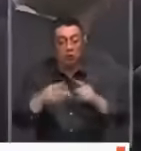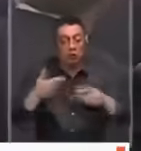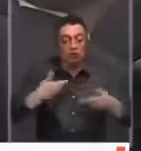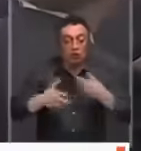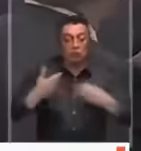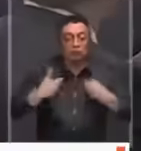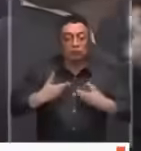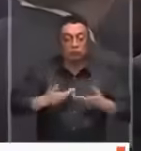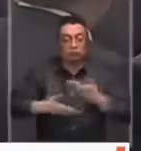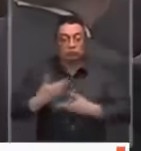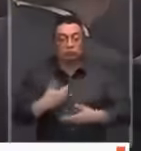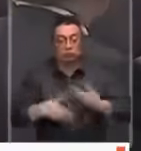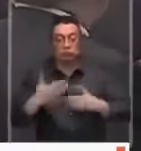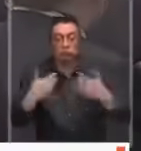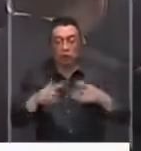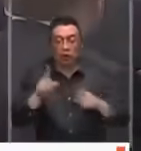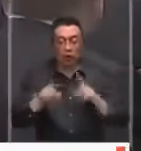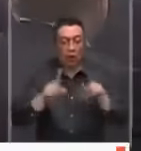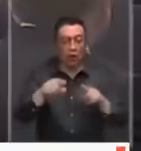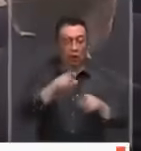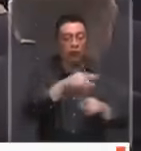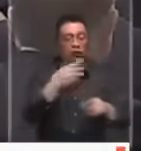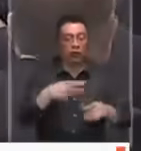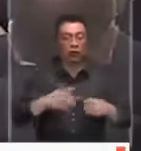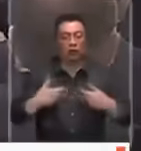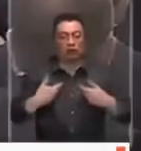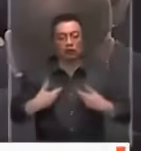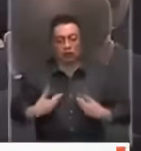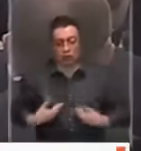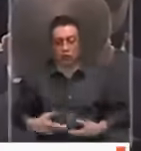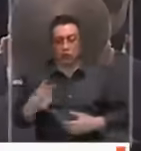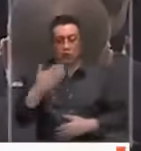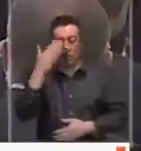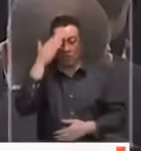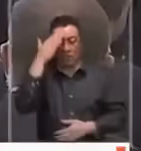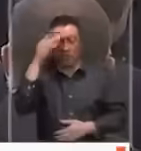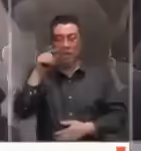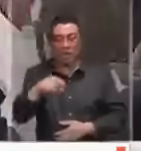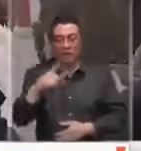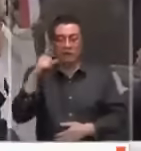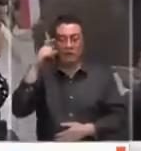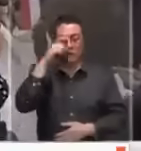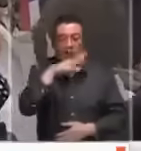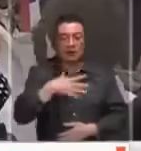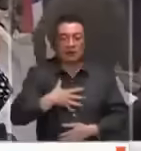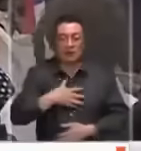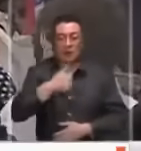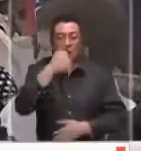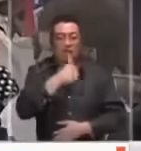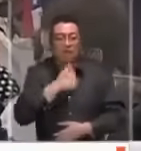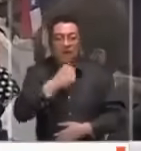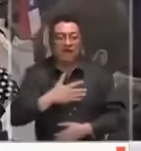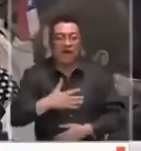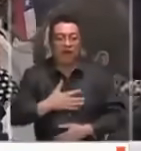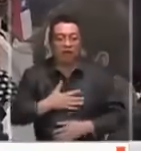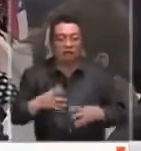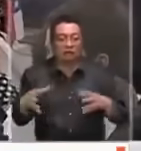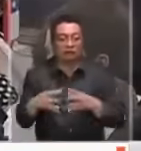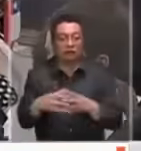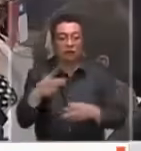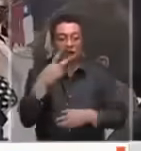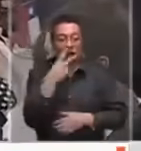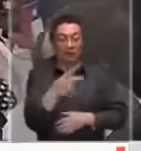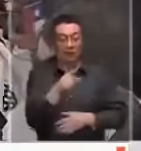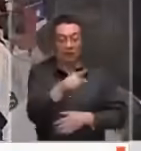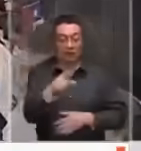sacándose un poco el peso de todo el día, protocolo, días, ¿no? ¿no? El día, estar en a lo mejor una instancia un poquito más íntima, más privada. Y ahí se ve el destacamento